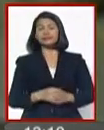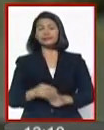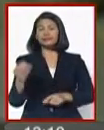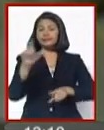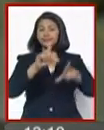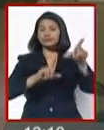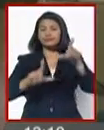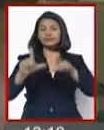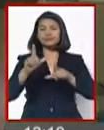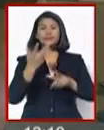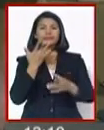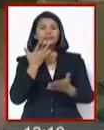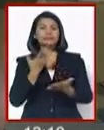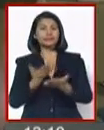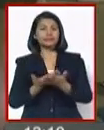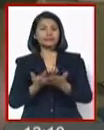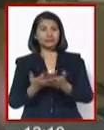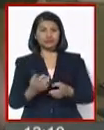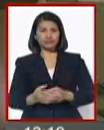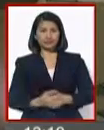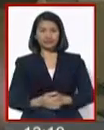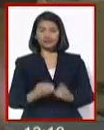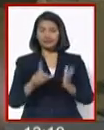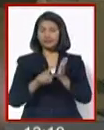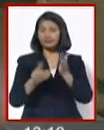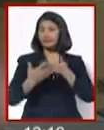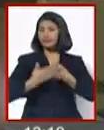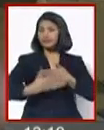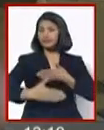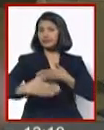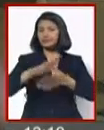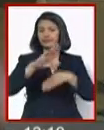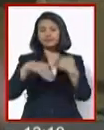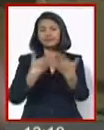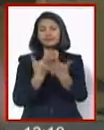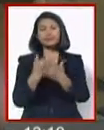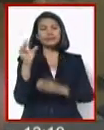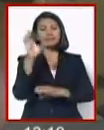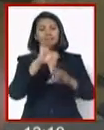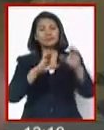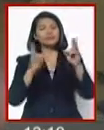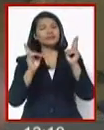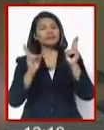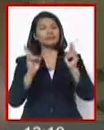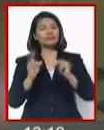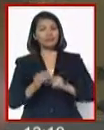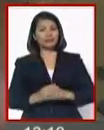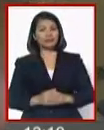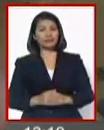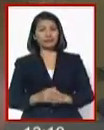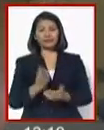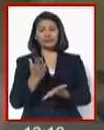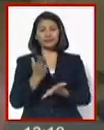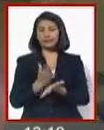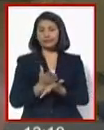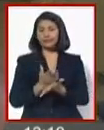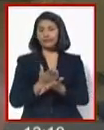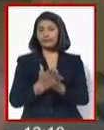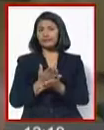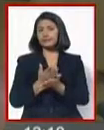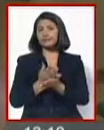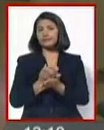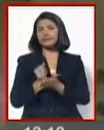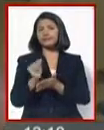para hacer el examen confirmatorio y a partir de ahí hacer toda la búsqueda activa y el bloqueo de foco que llamamos